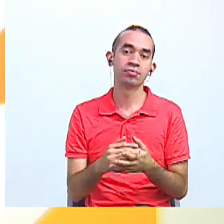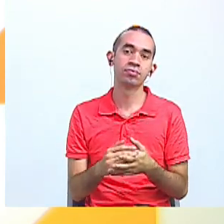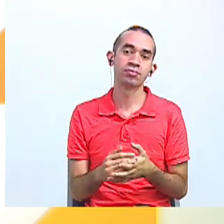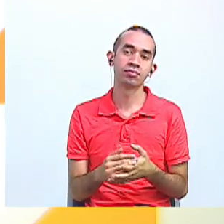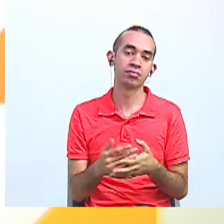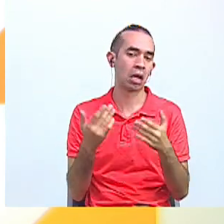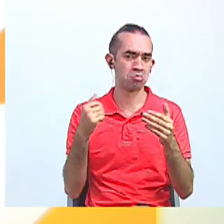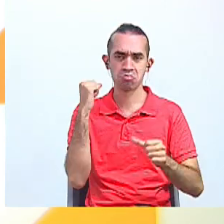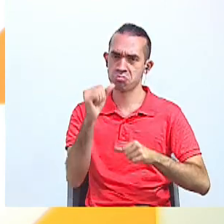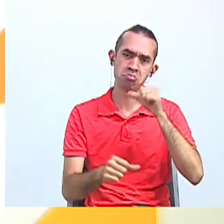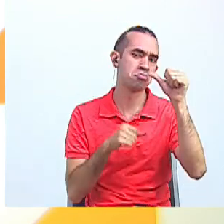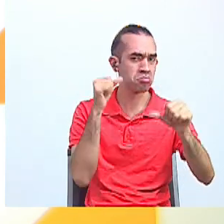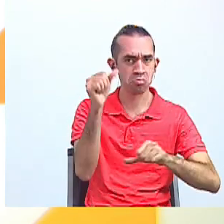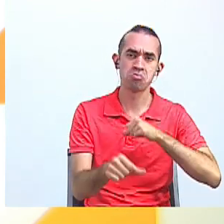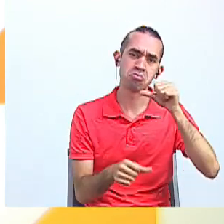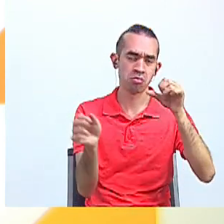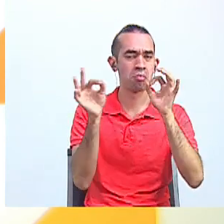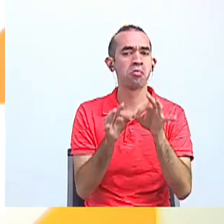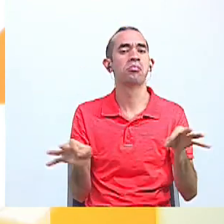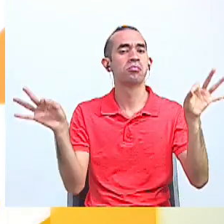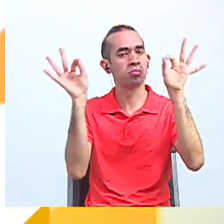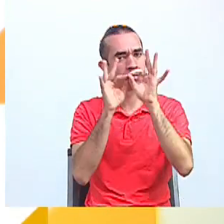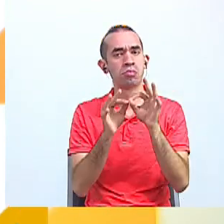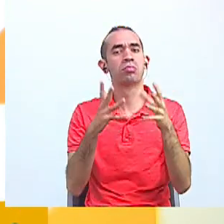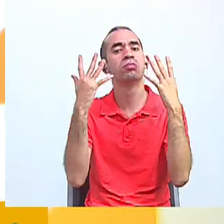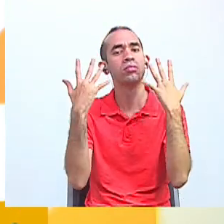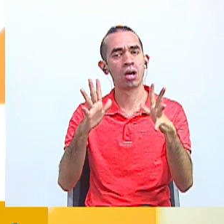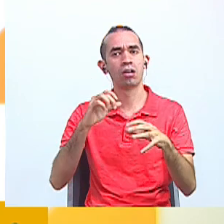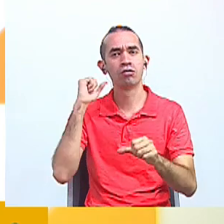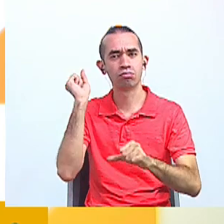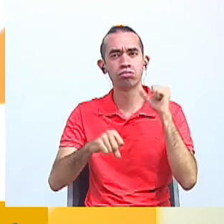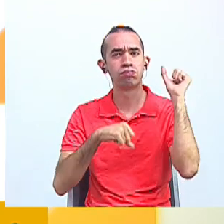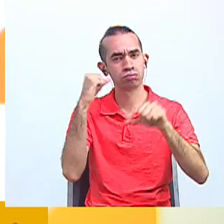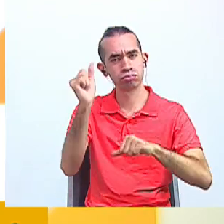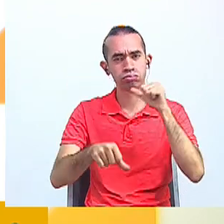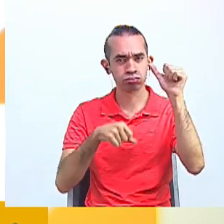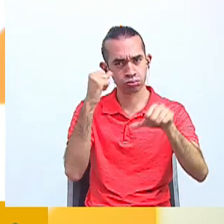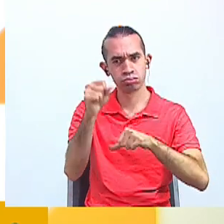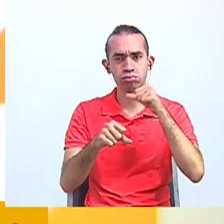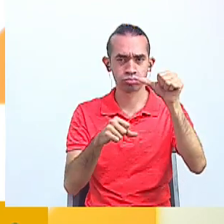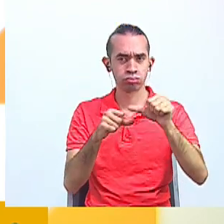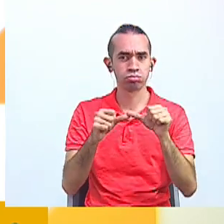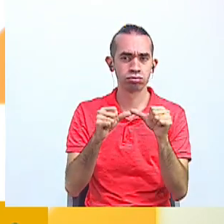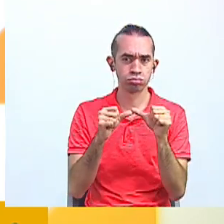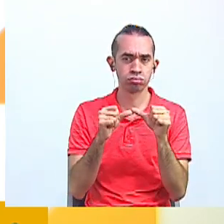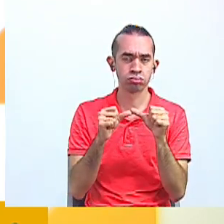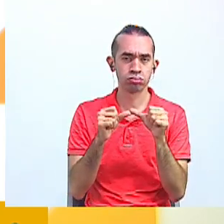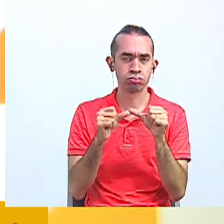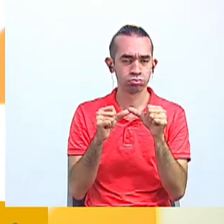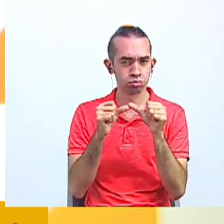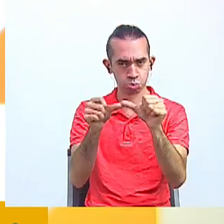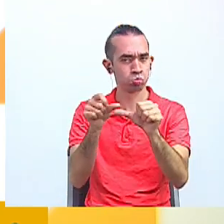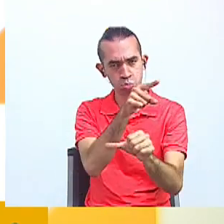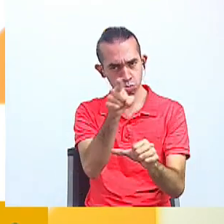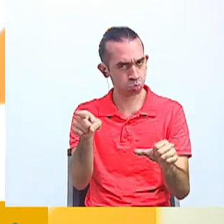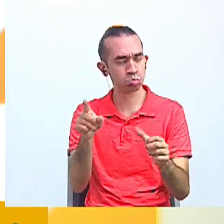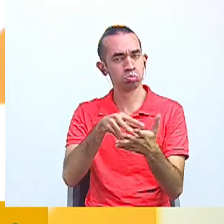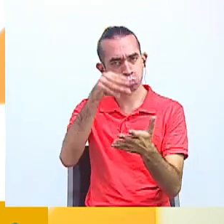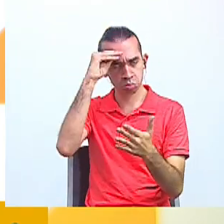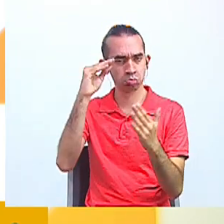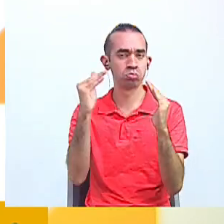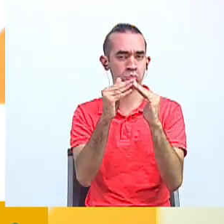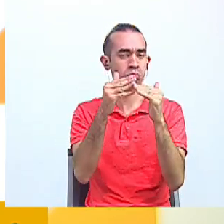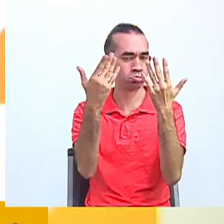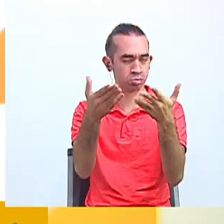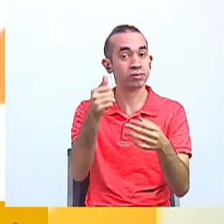salir adelante y eso es lo importante. Se han hecho muchos esfuerzos para que ustedes continúen aprendiendo de sus